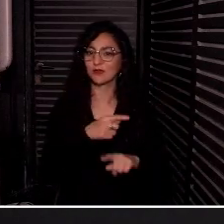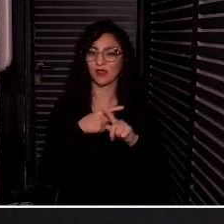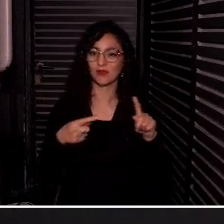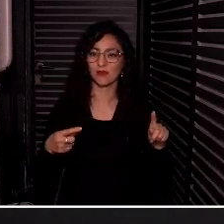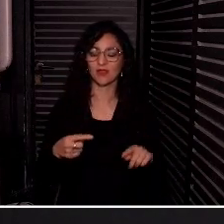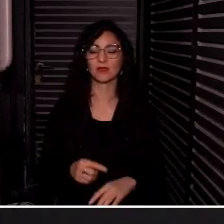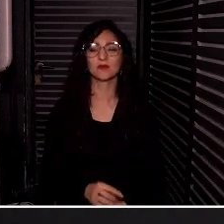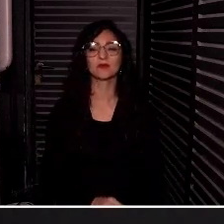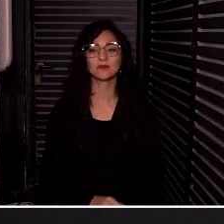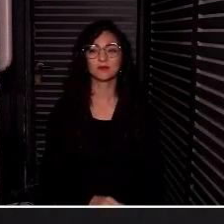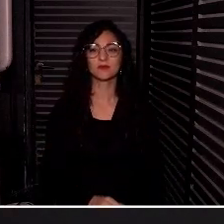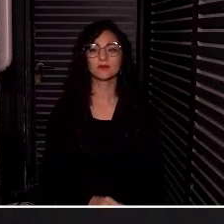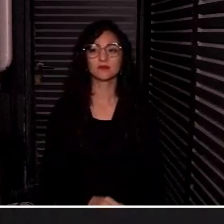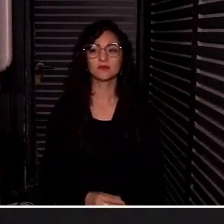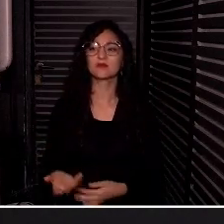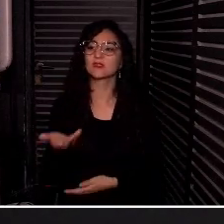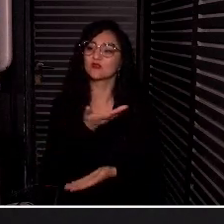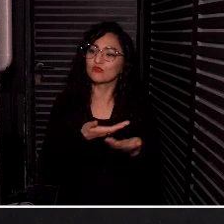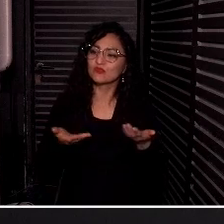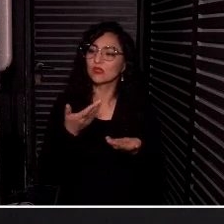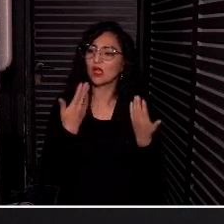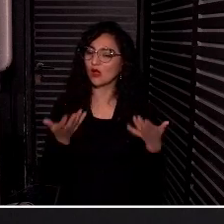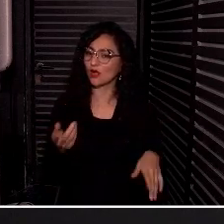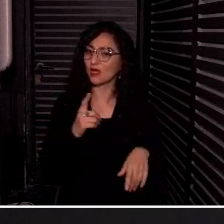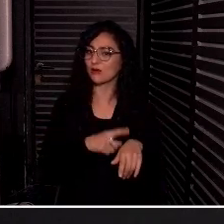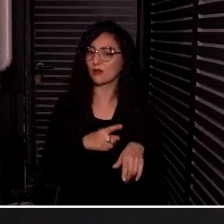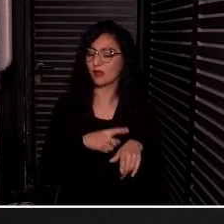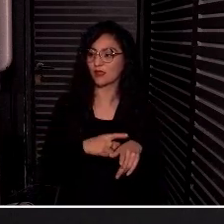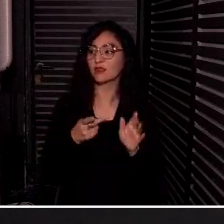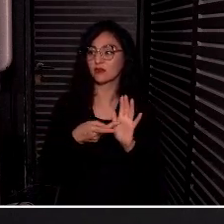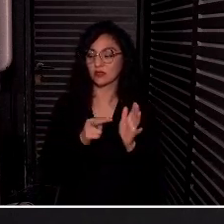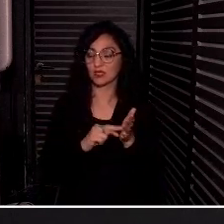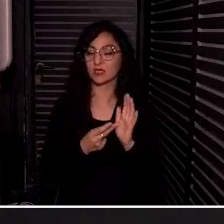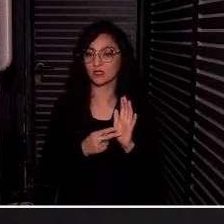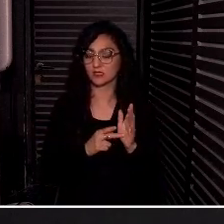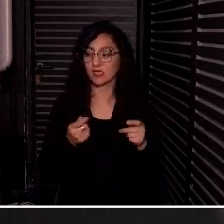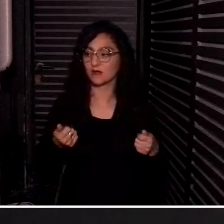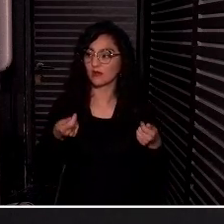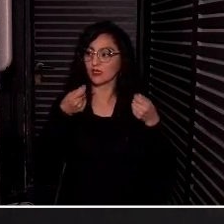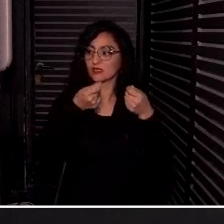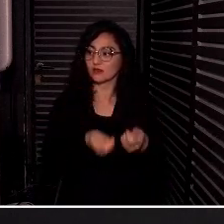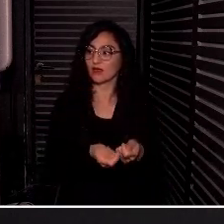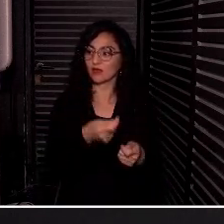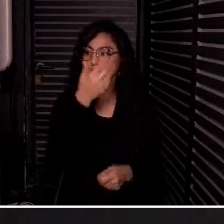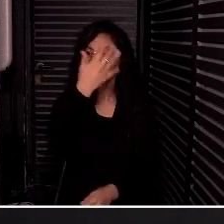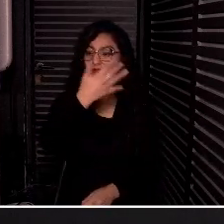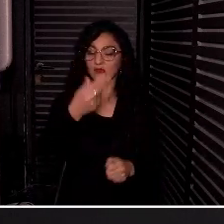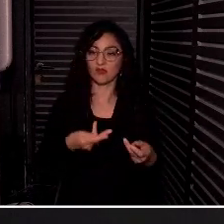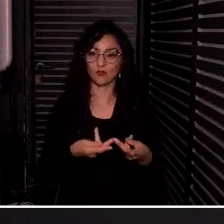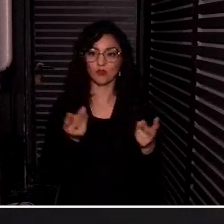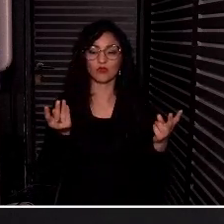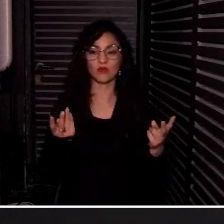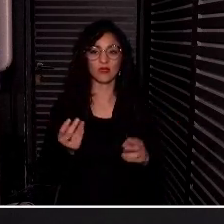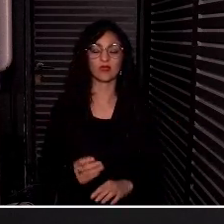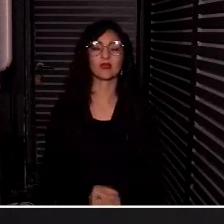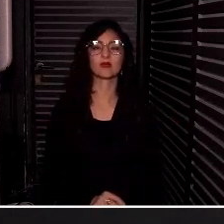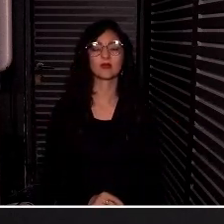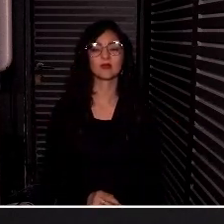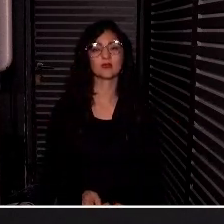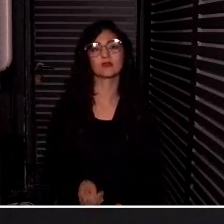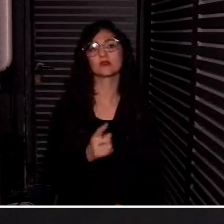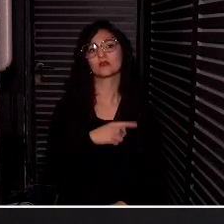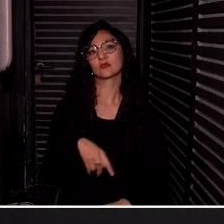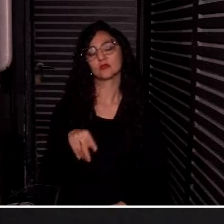eh estamos en un momento en crisis en que claramente el financiamiento de la televisión pública se hace un tema más